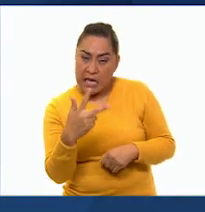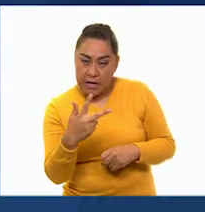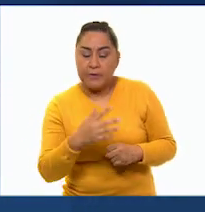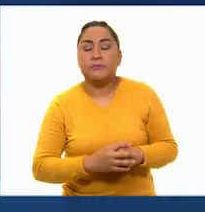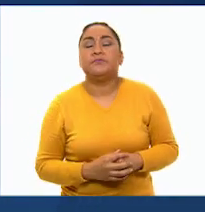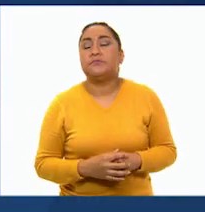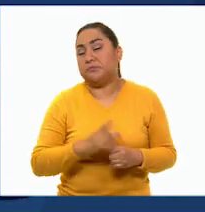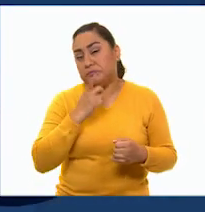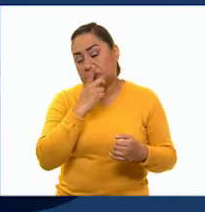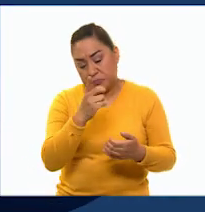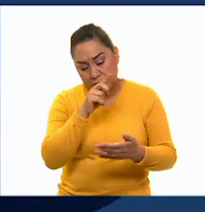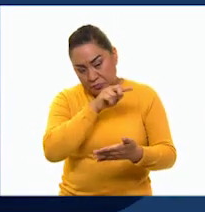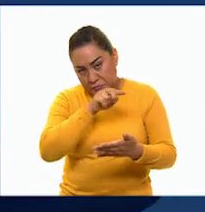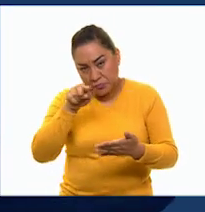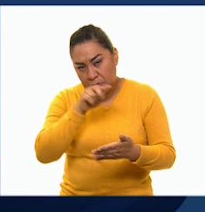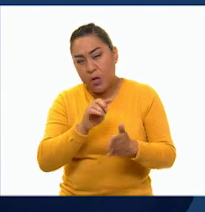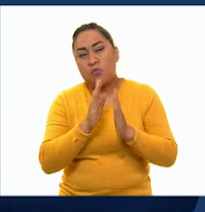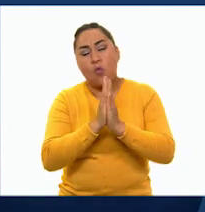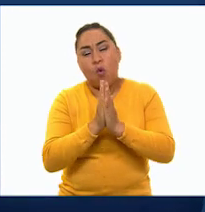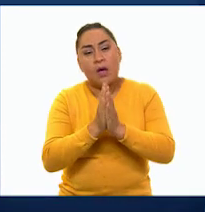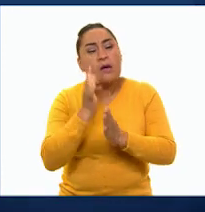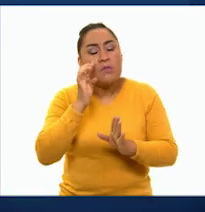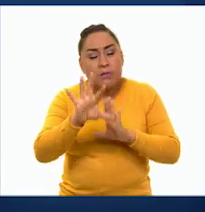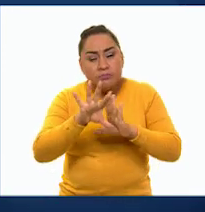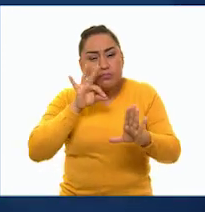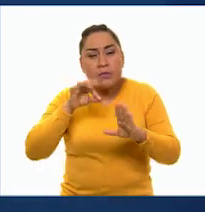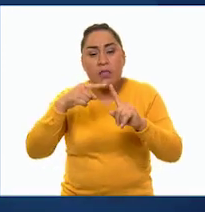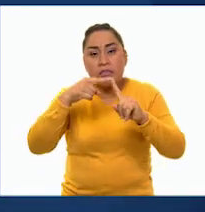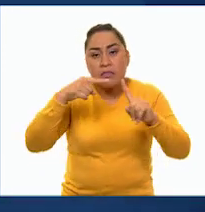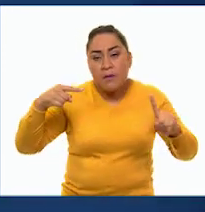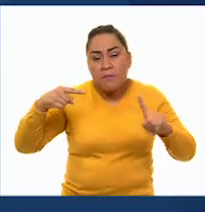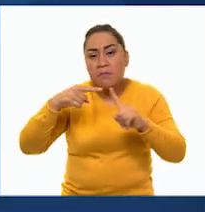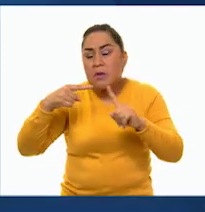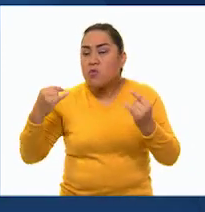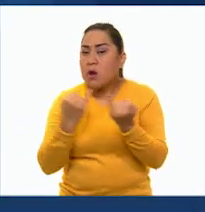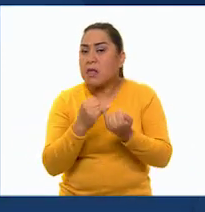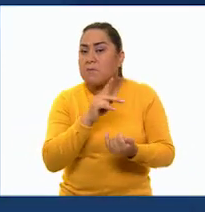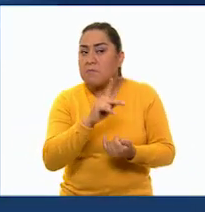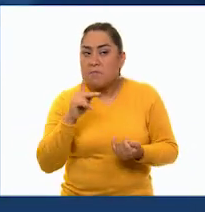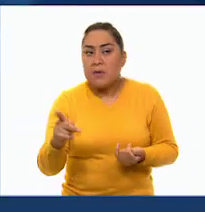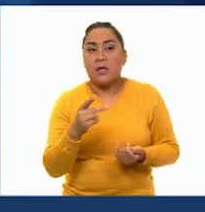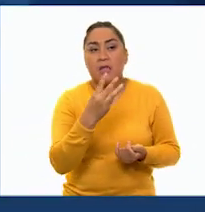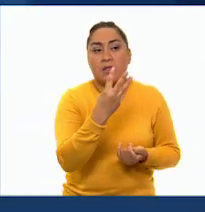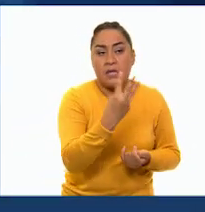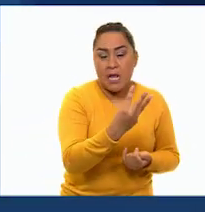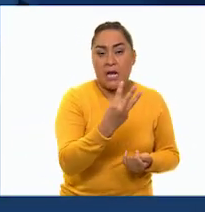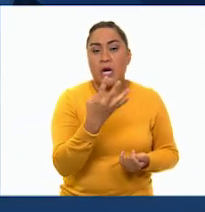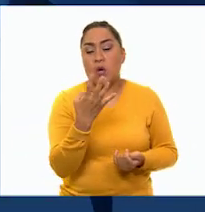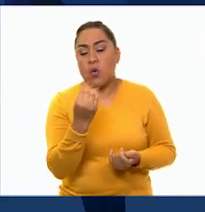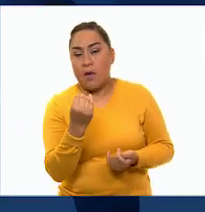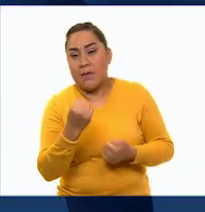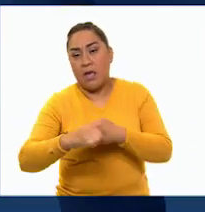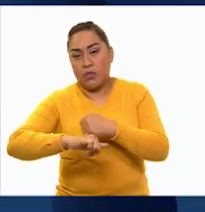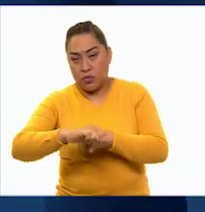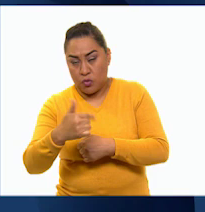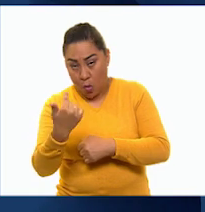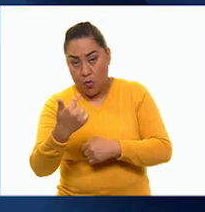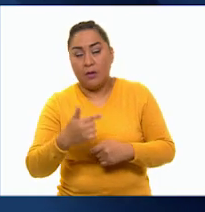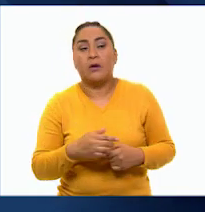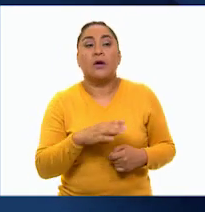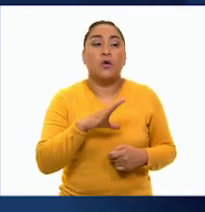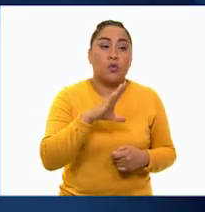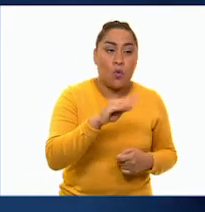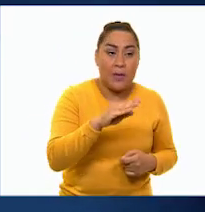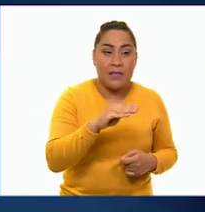les pide que encuentren los divisores comunes de 3, 9 y 12, o de 90 y